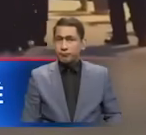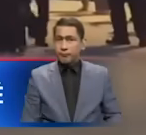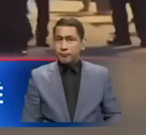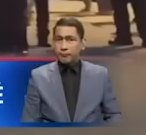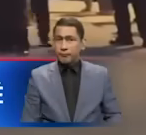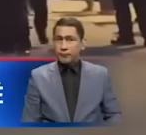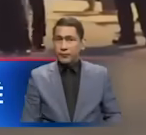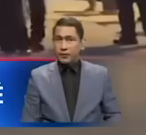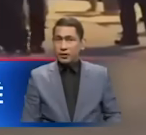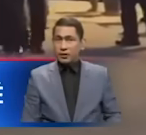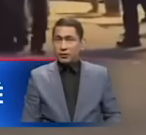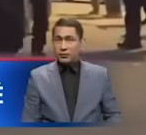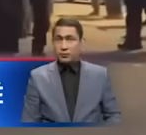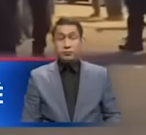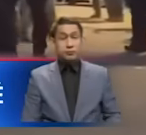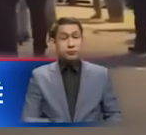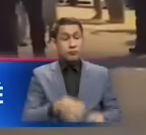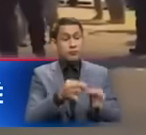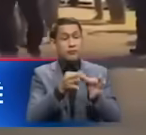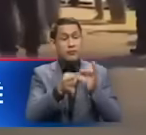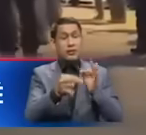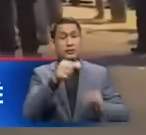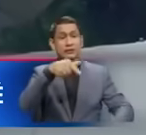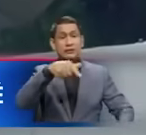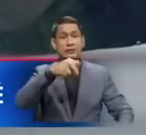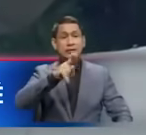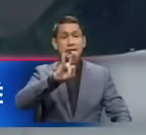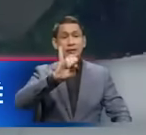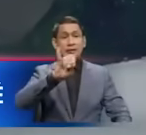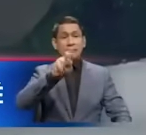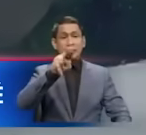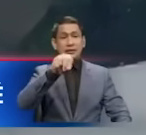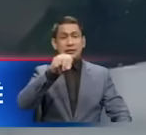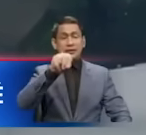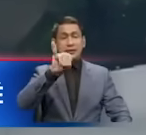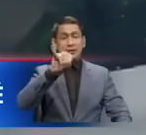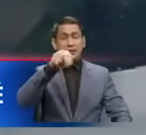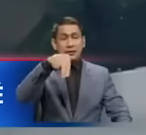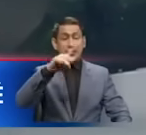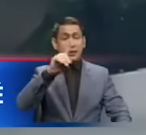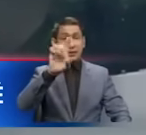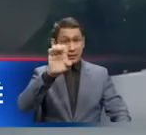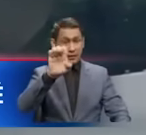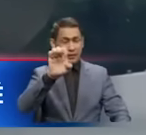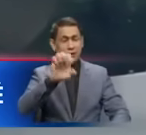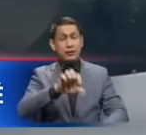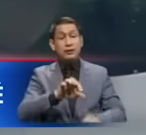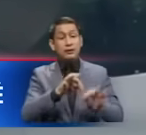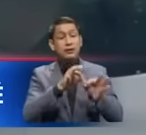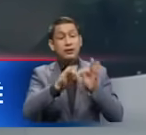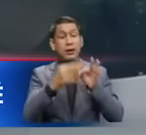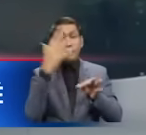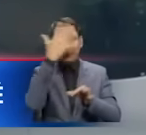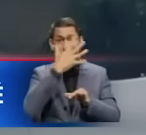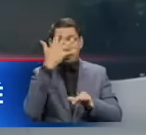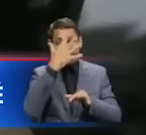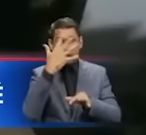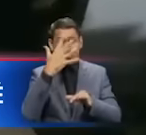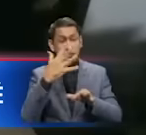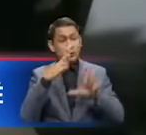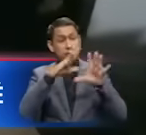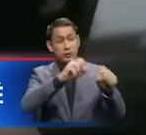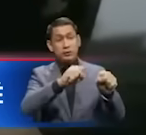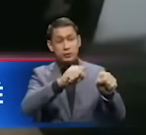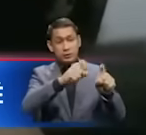En el cantón Quinindé, la Fuerza de Tarea Conjunta logró la captura de dos peligrosos delincuentes dedicados presuntamente a cometer delitos de